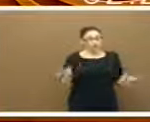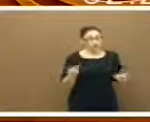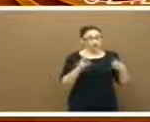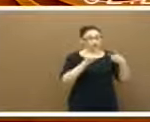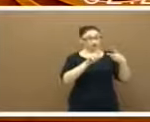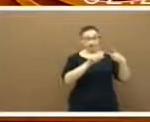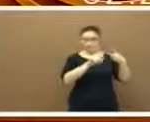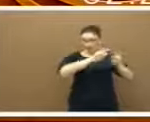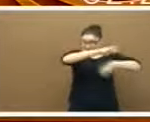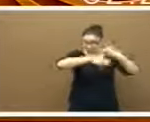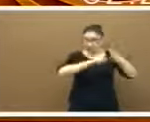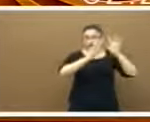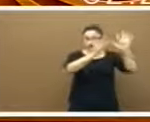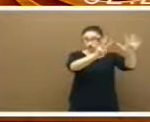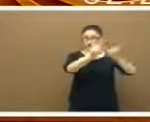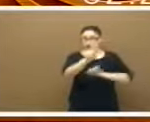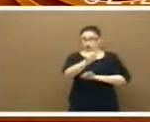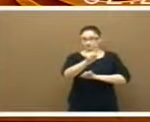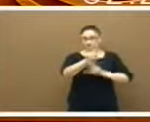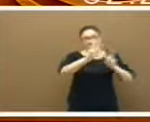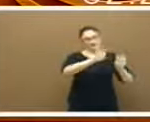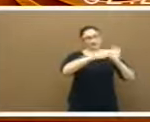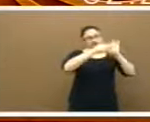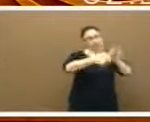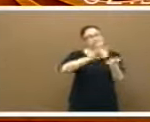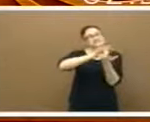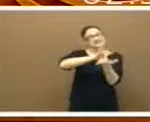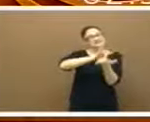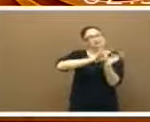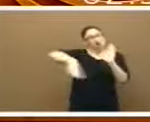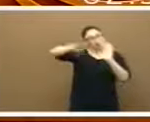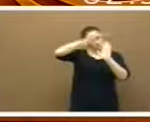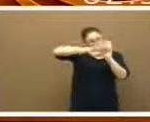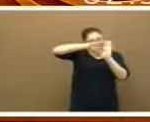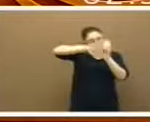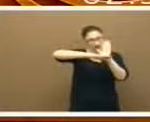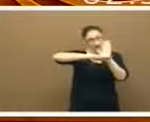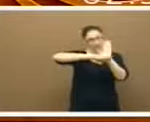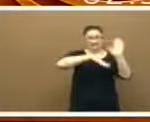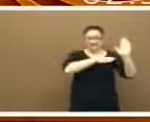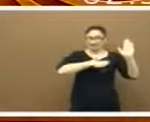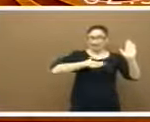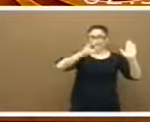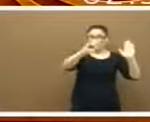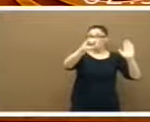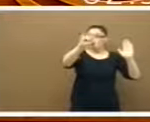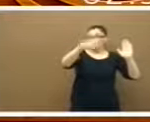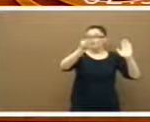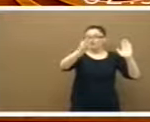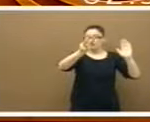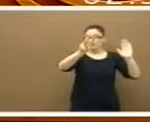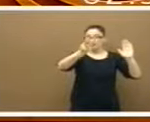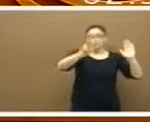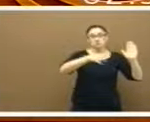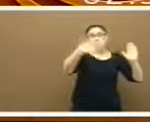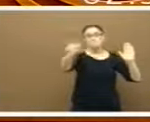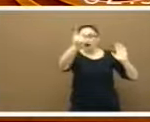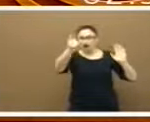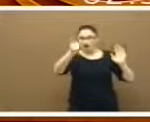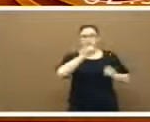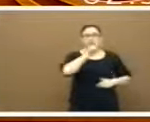de sus enmiendas, la 81, referente a los servicios y programas que pretenden la baja del servicio 03